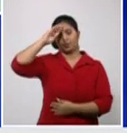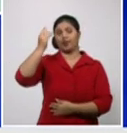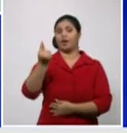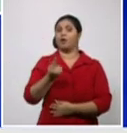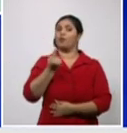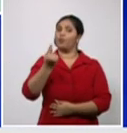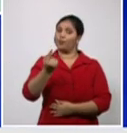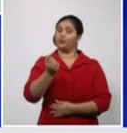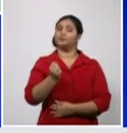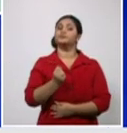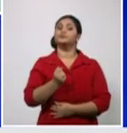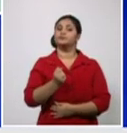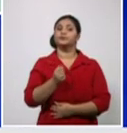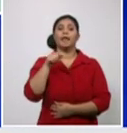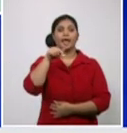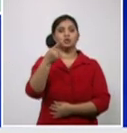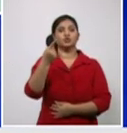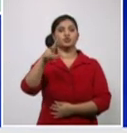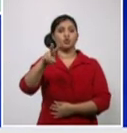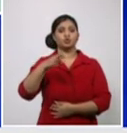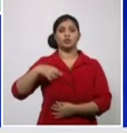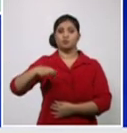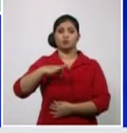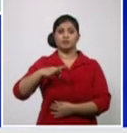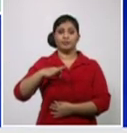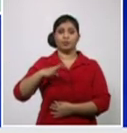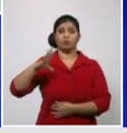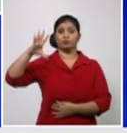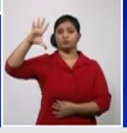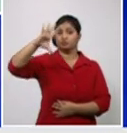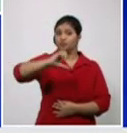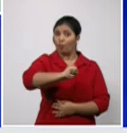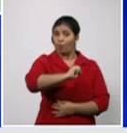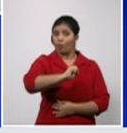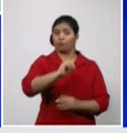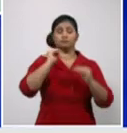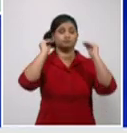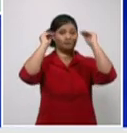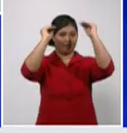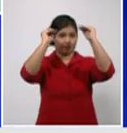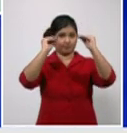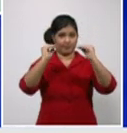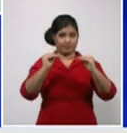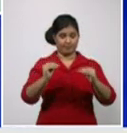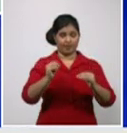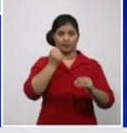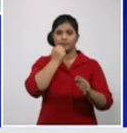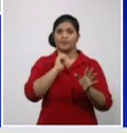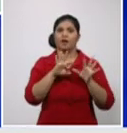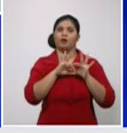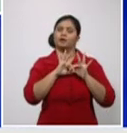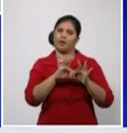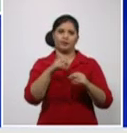son los 12 municipios donde tenemos se concentra el